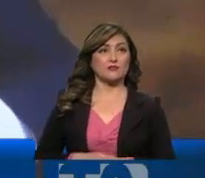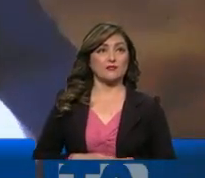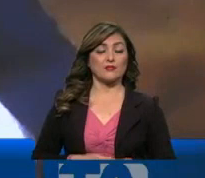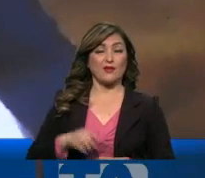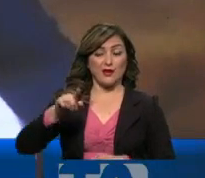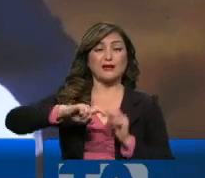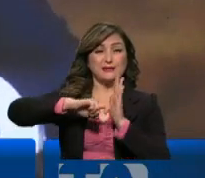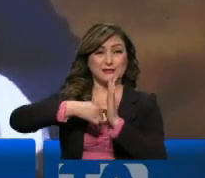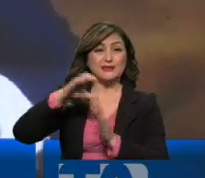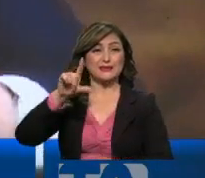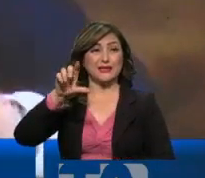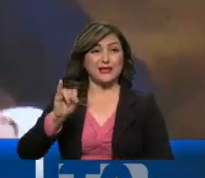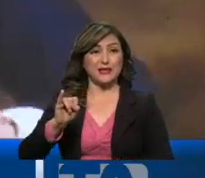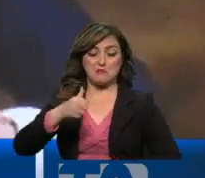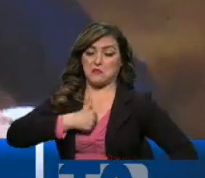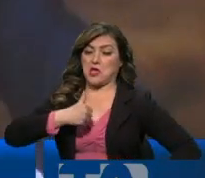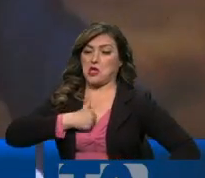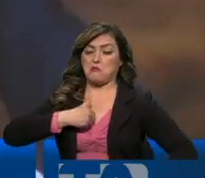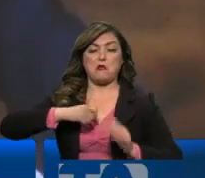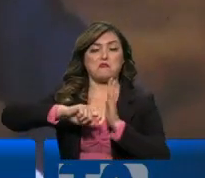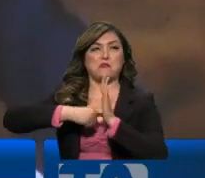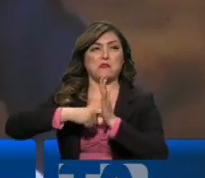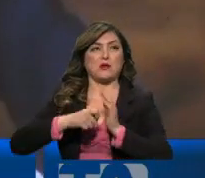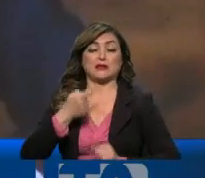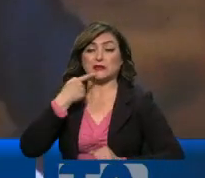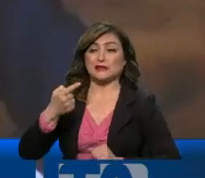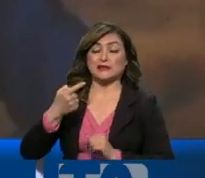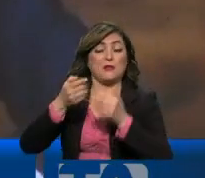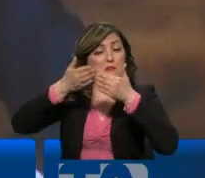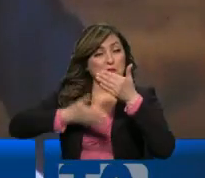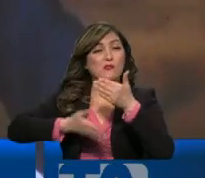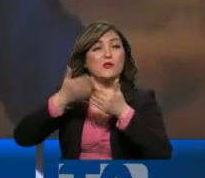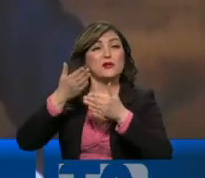aquí está el acuerdo, donde reconoce que yo hasta el 20...